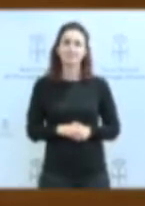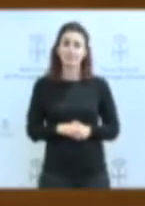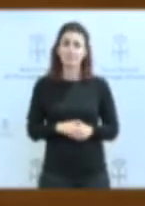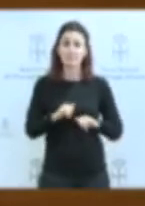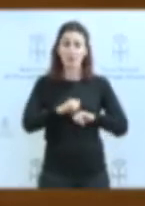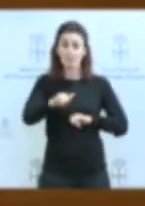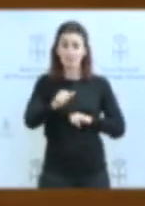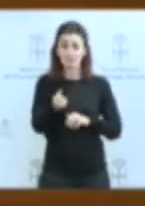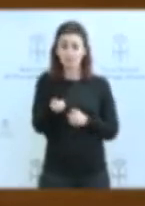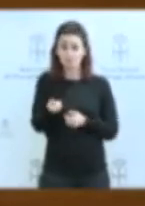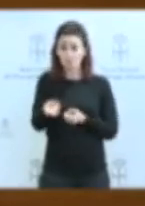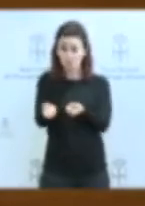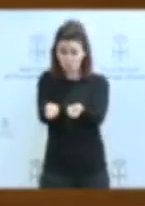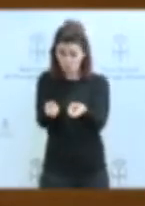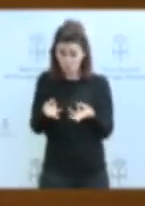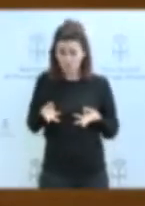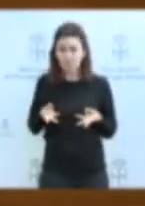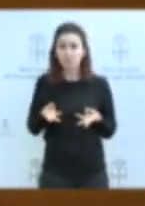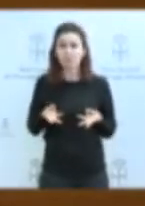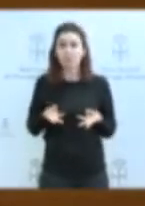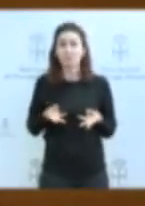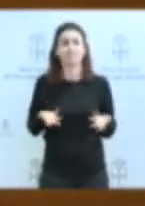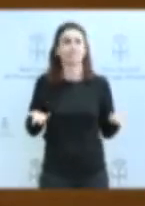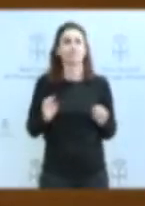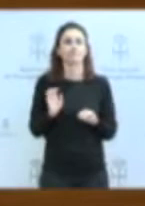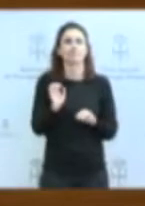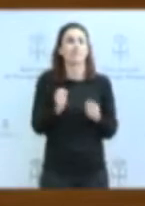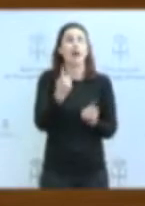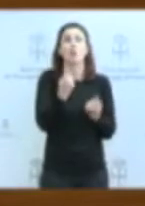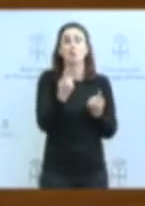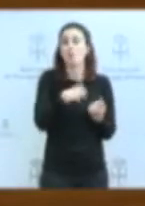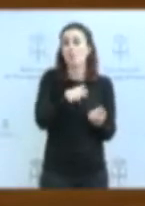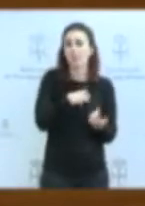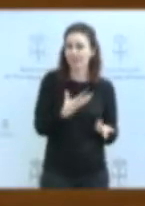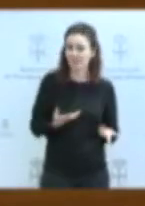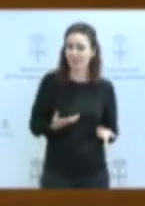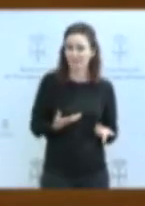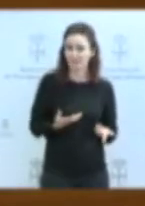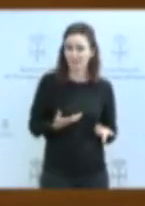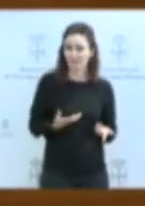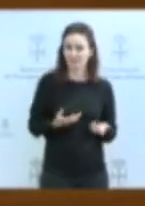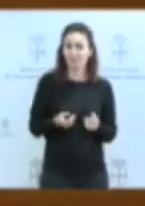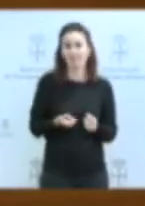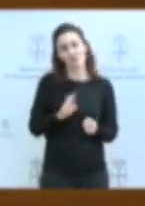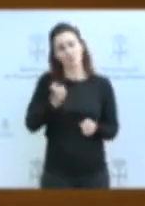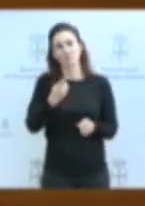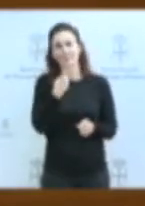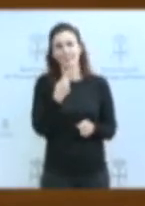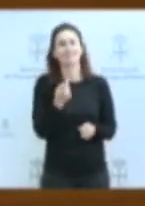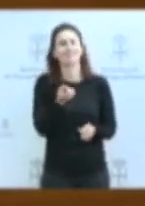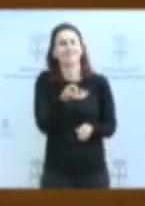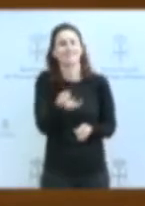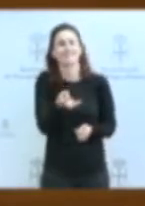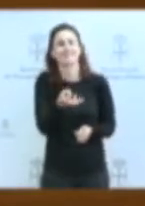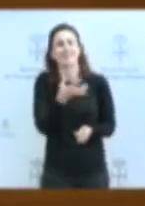excluye a determinadas compañías aéreas. Por lo tanto, ya hay algunas que están frotándose las manos porque saben que tienen muchas más posibilidades, si no la posibilidad